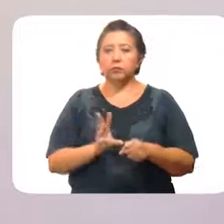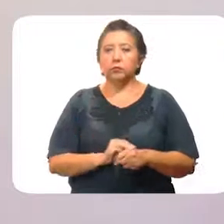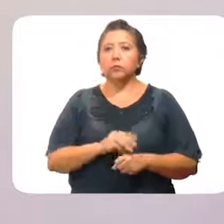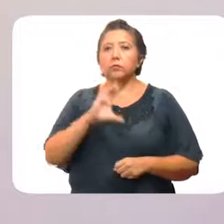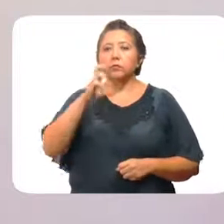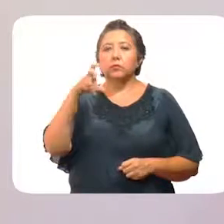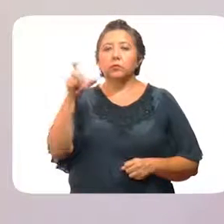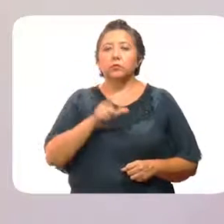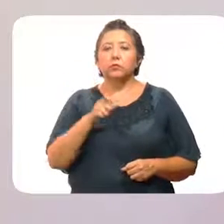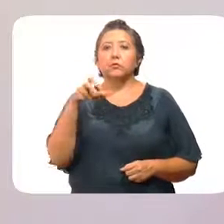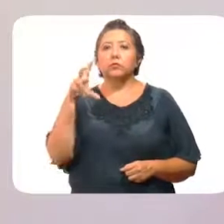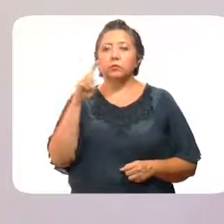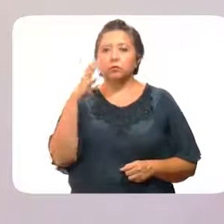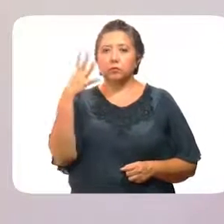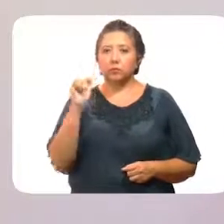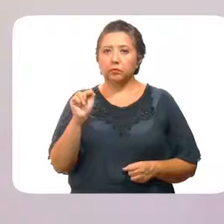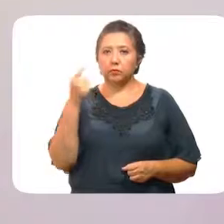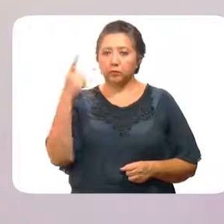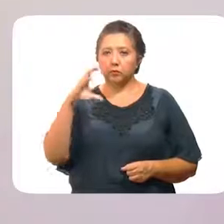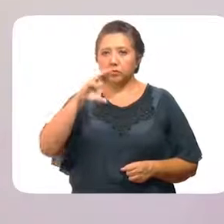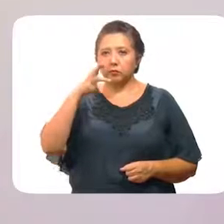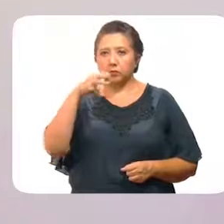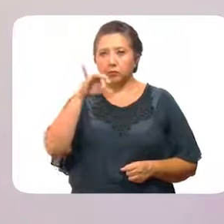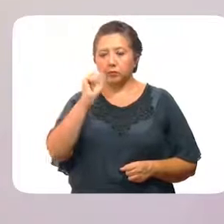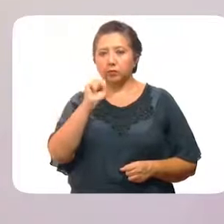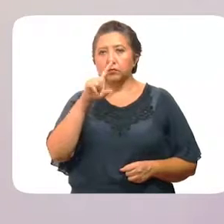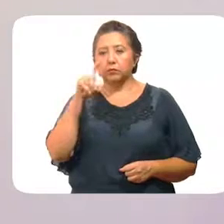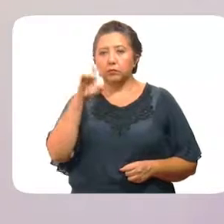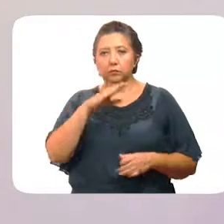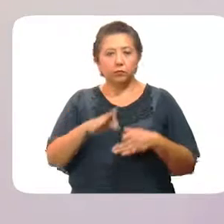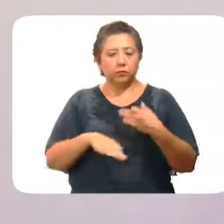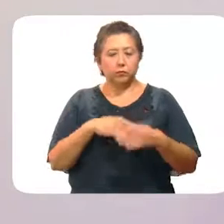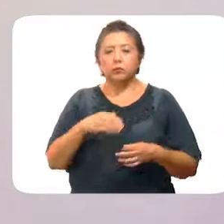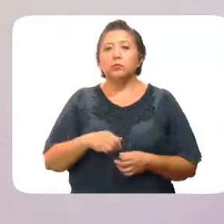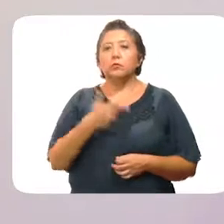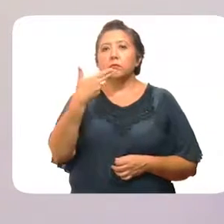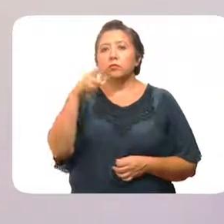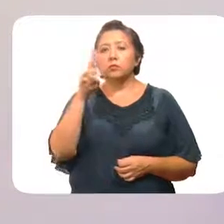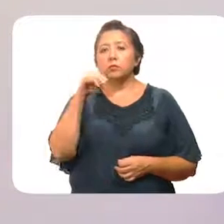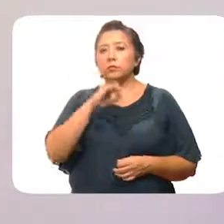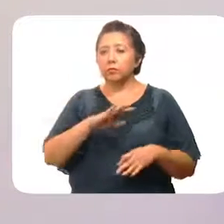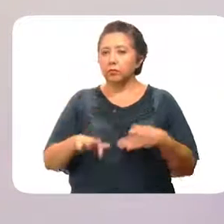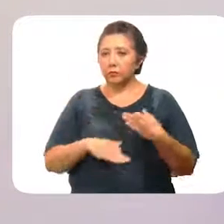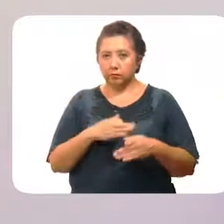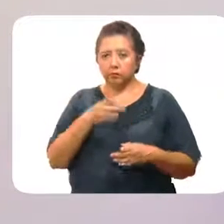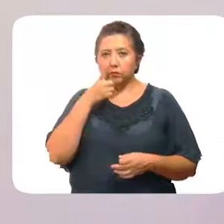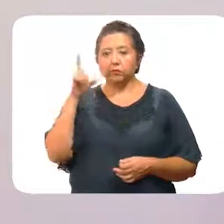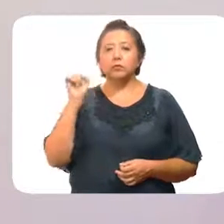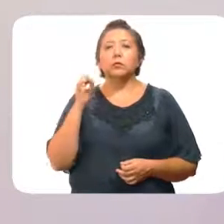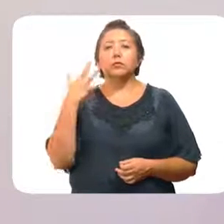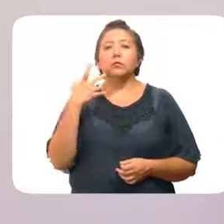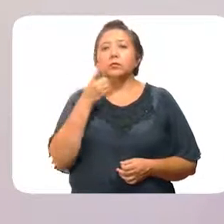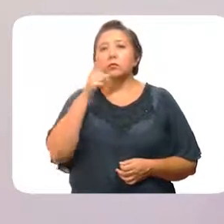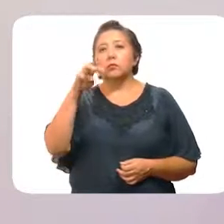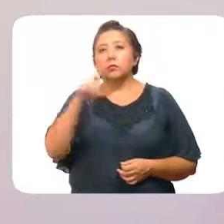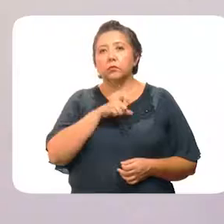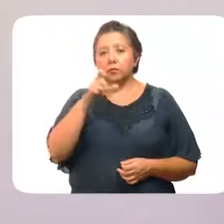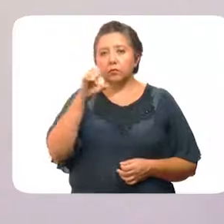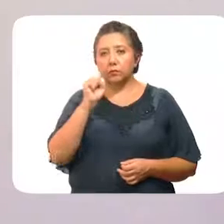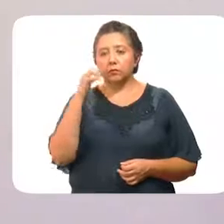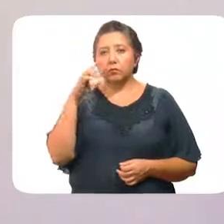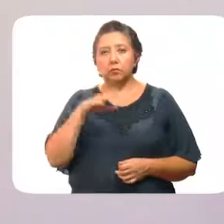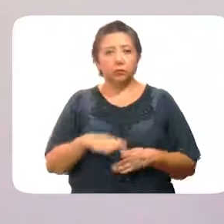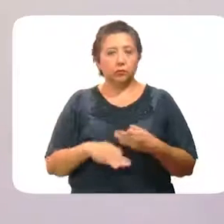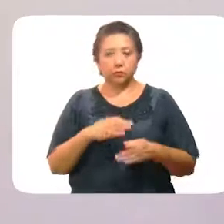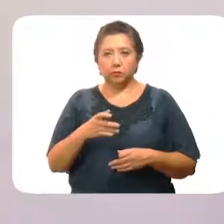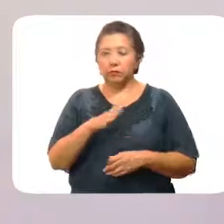Chemash 34.1%, Chichimila 100%, Junucmá 100%, Izamal 50%, Mashcanú